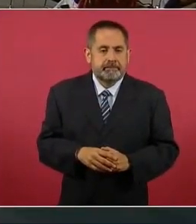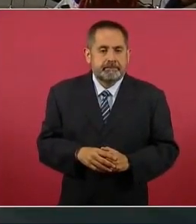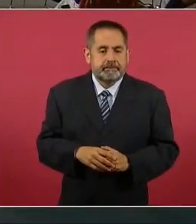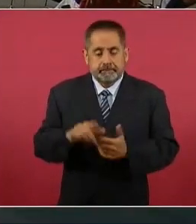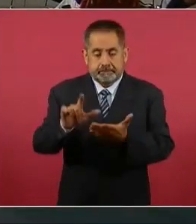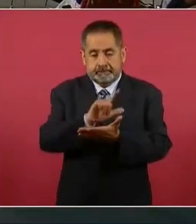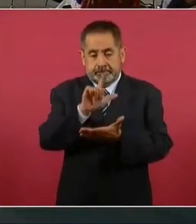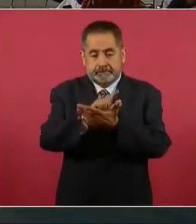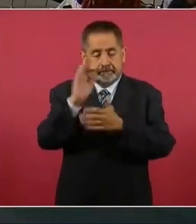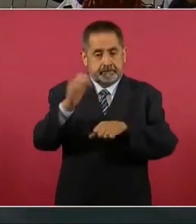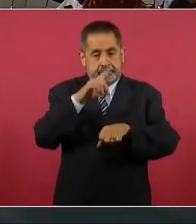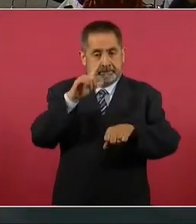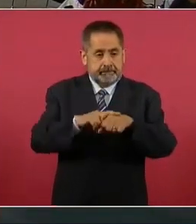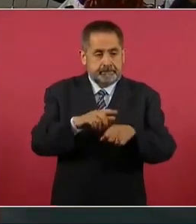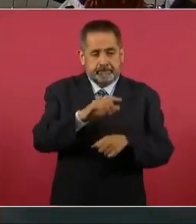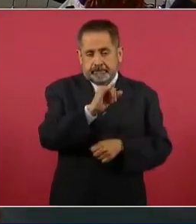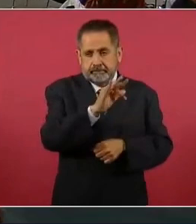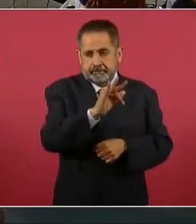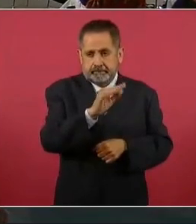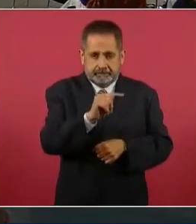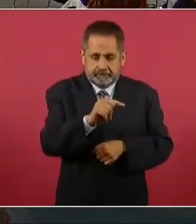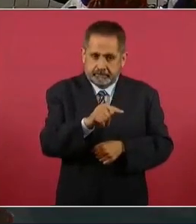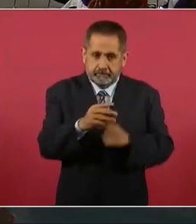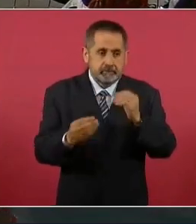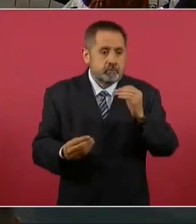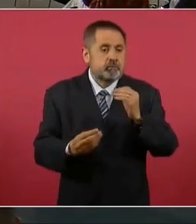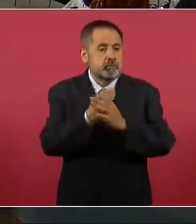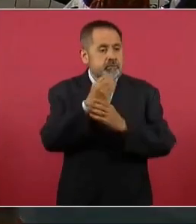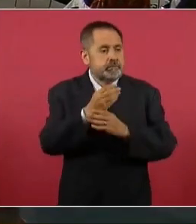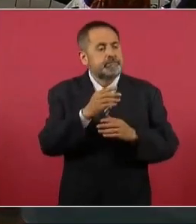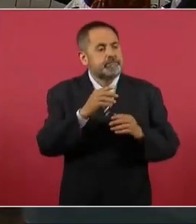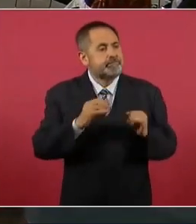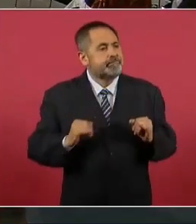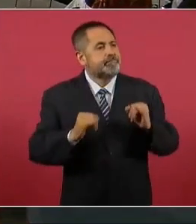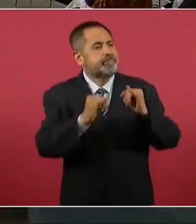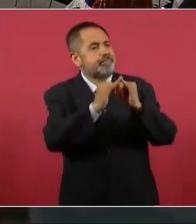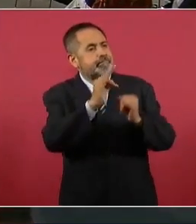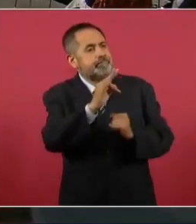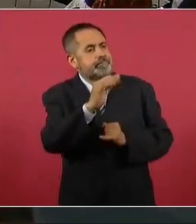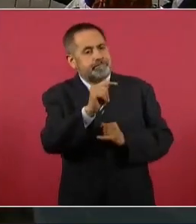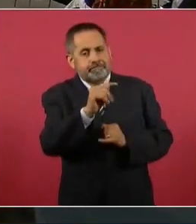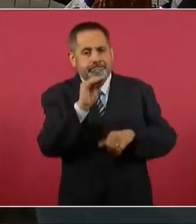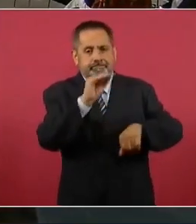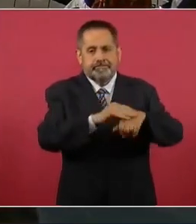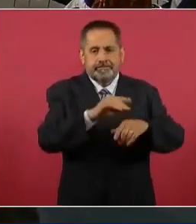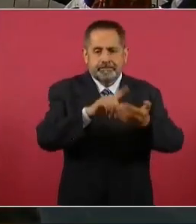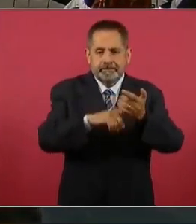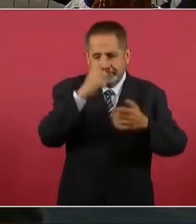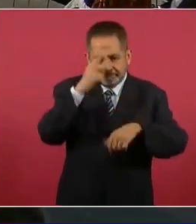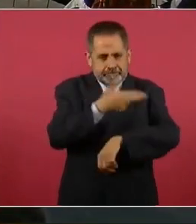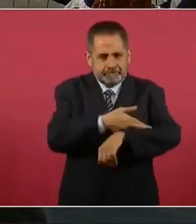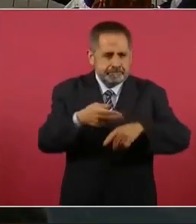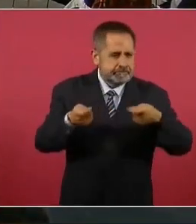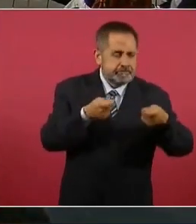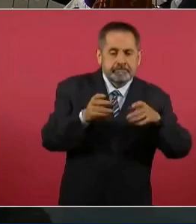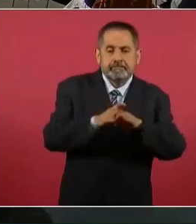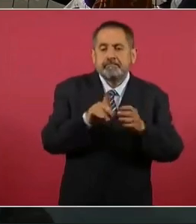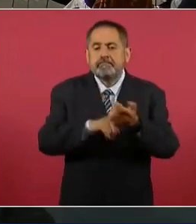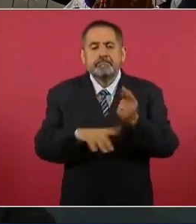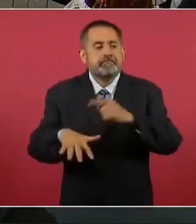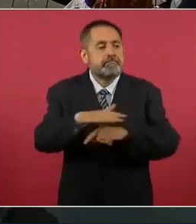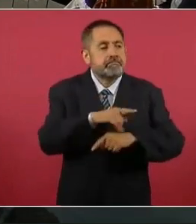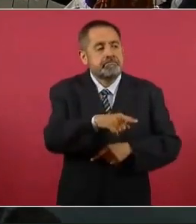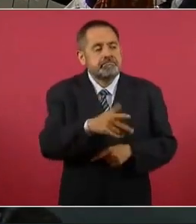La Ley Federal de Telecomunicaciones creó el Instituto Federal de Telecomunicaciones para regular el sector. Sin